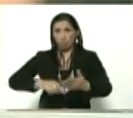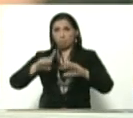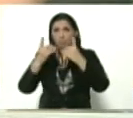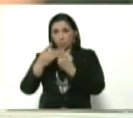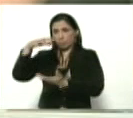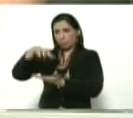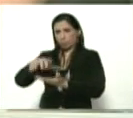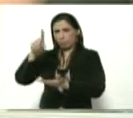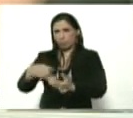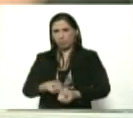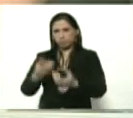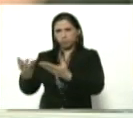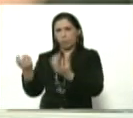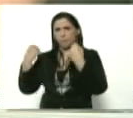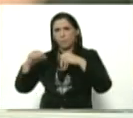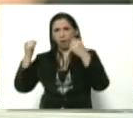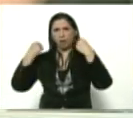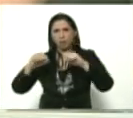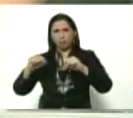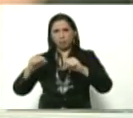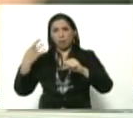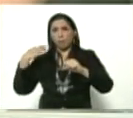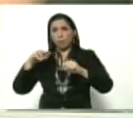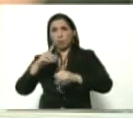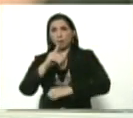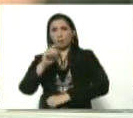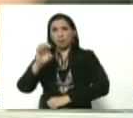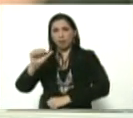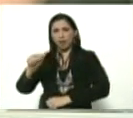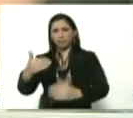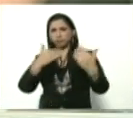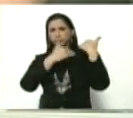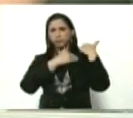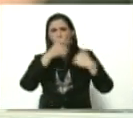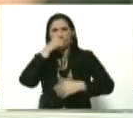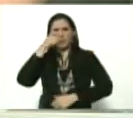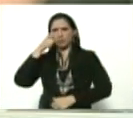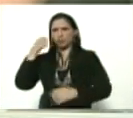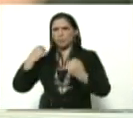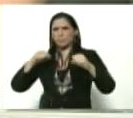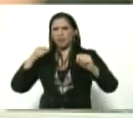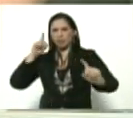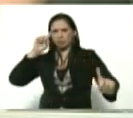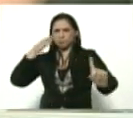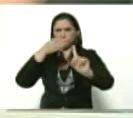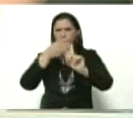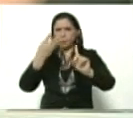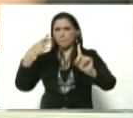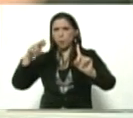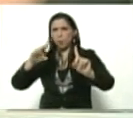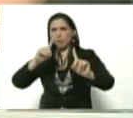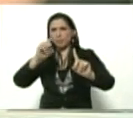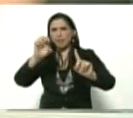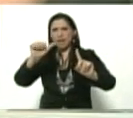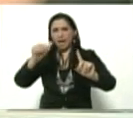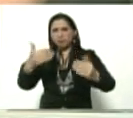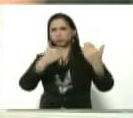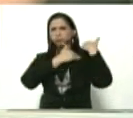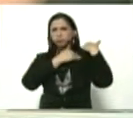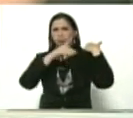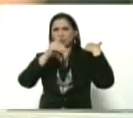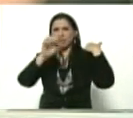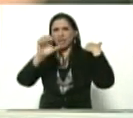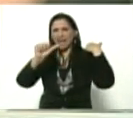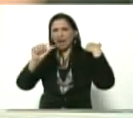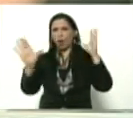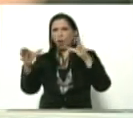llevada a la práctica por la DEA, a las operaciones prácticas directas por la DEA. Fue la DEA el